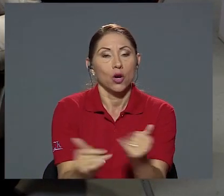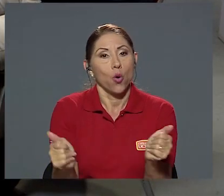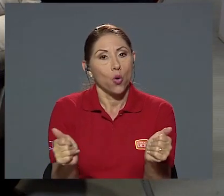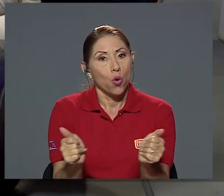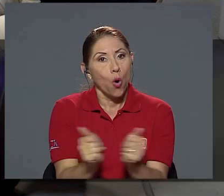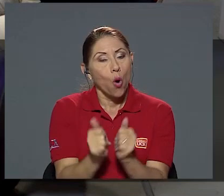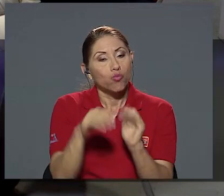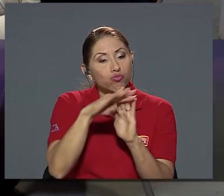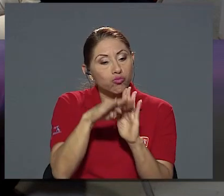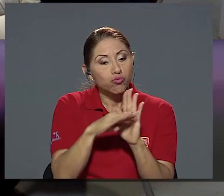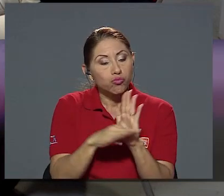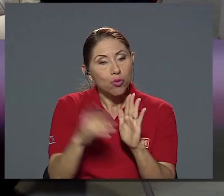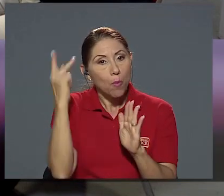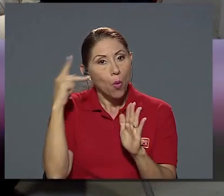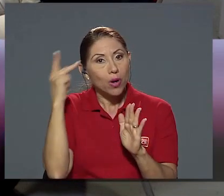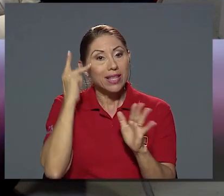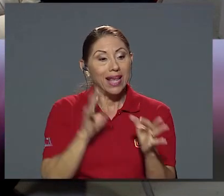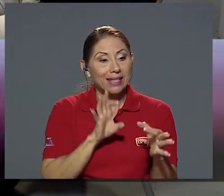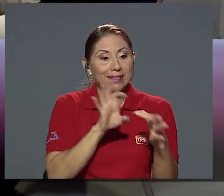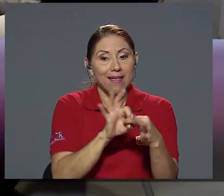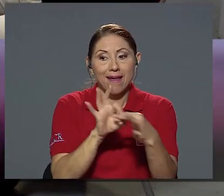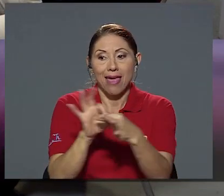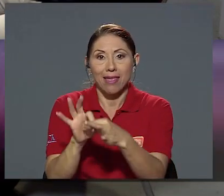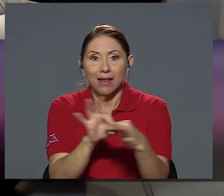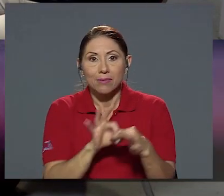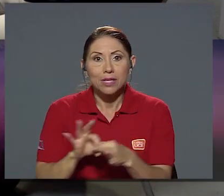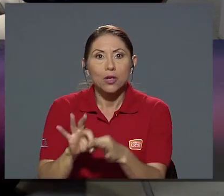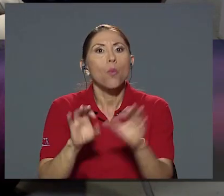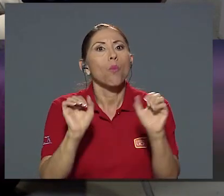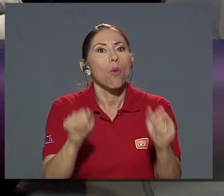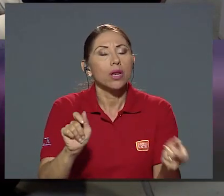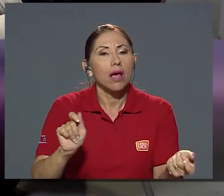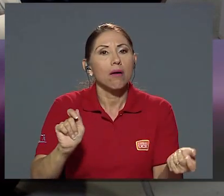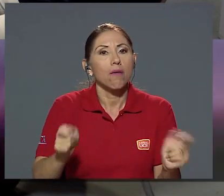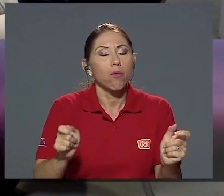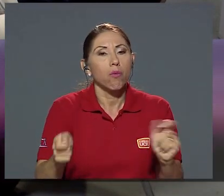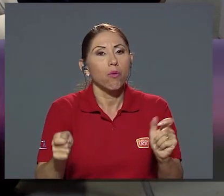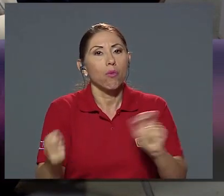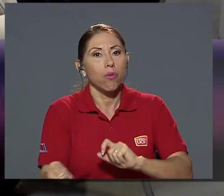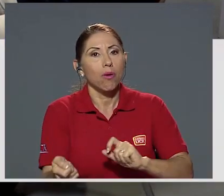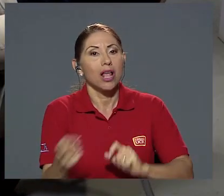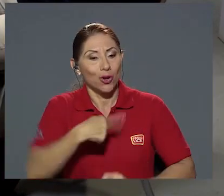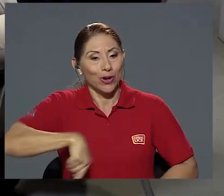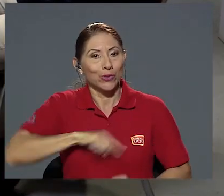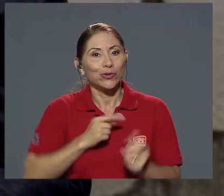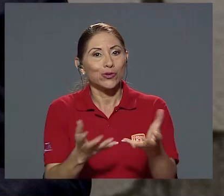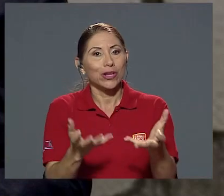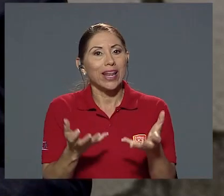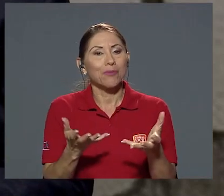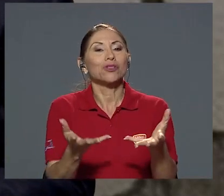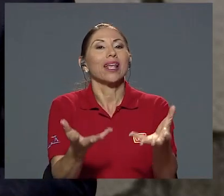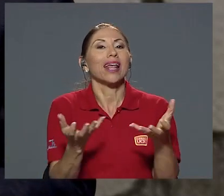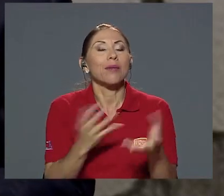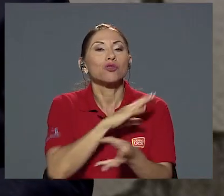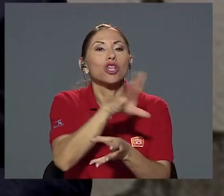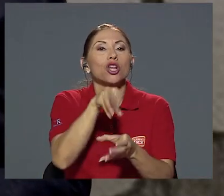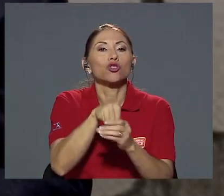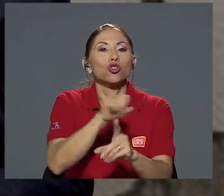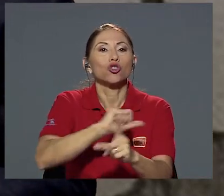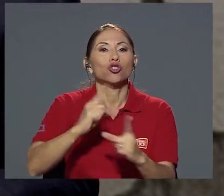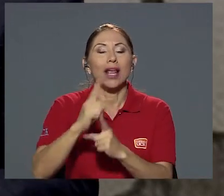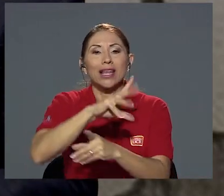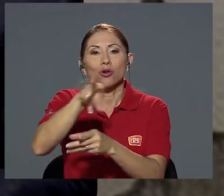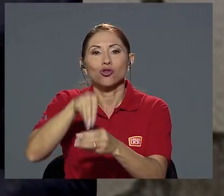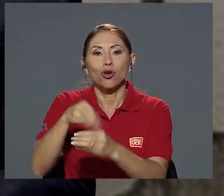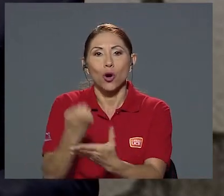técnico, con generación de políticas de encadenamiento, tendría un potencial transformador en la línea en que queremos, que es inclusión social y